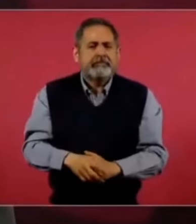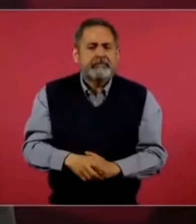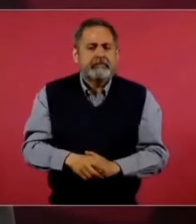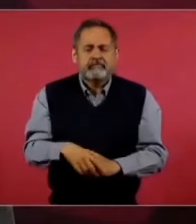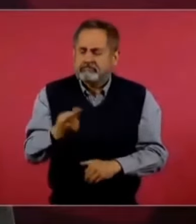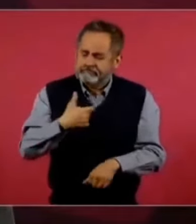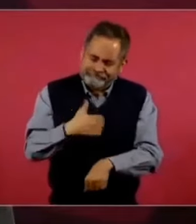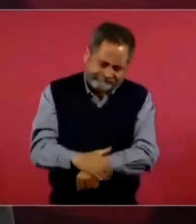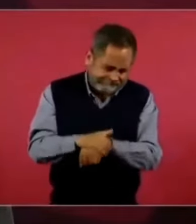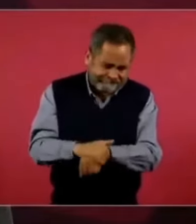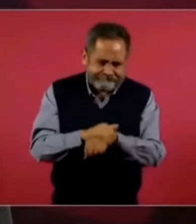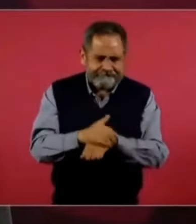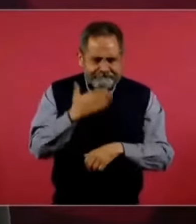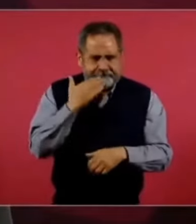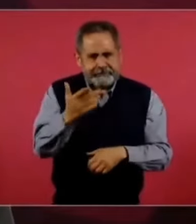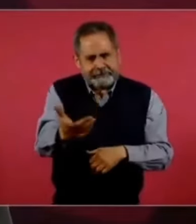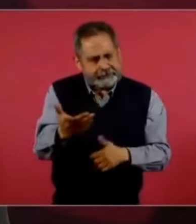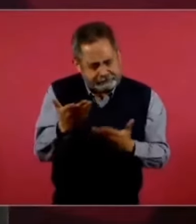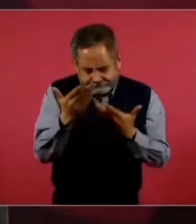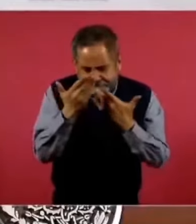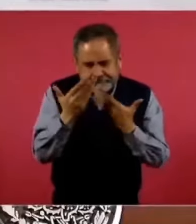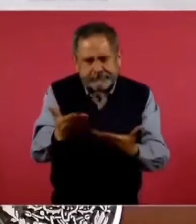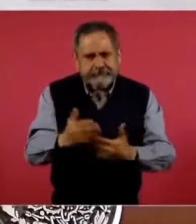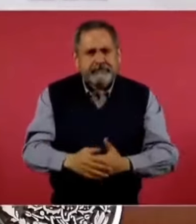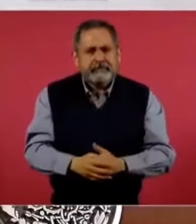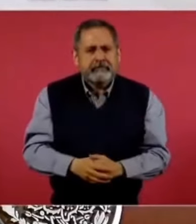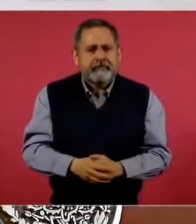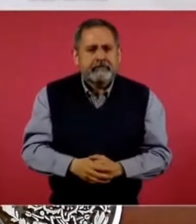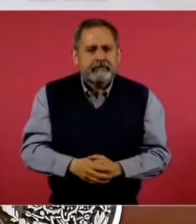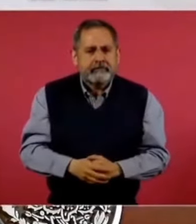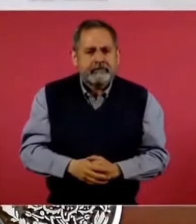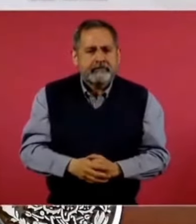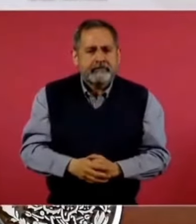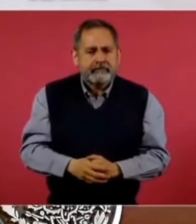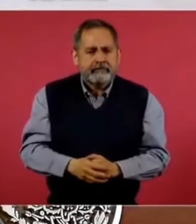mi amigo, y eres